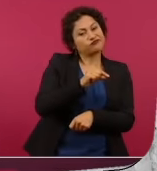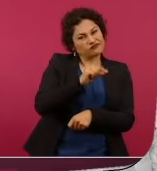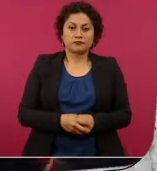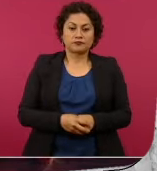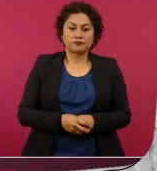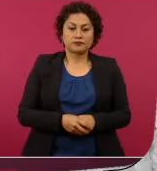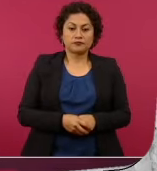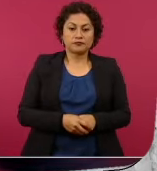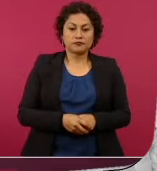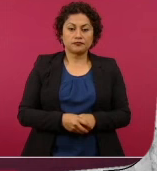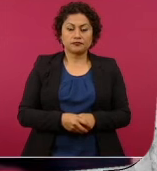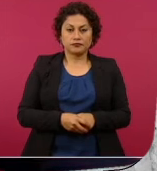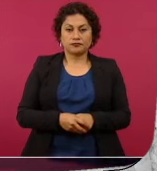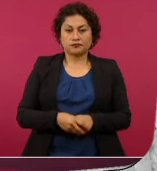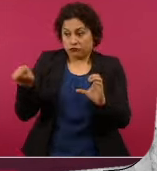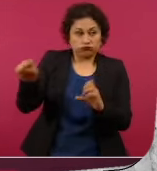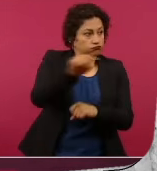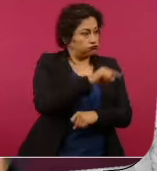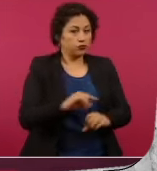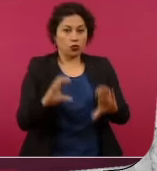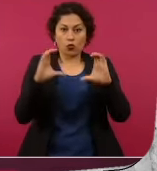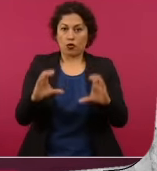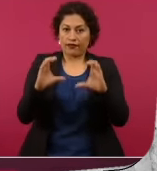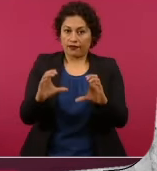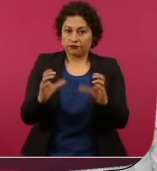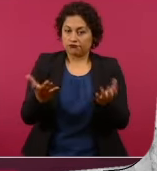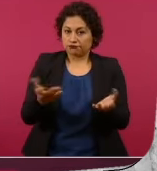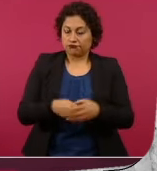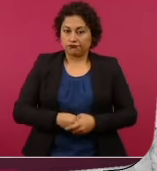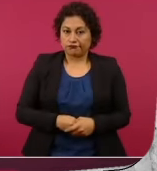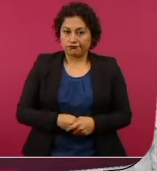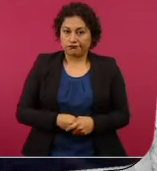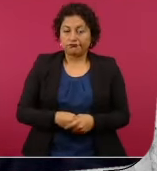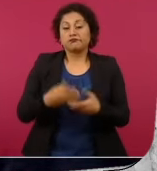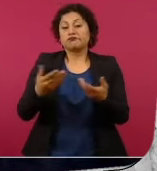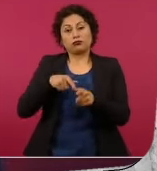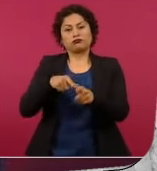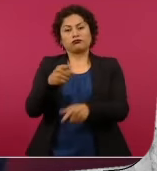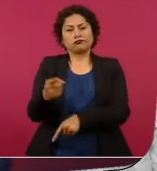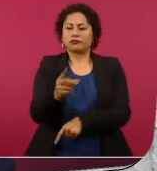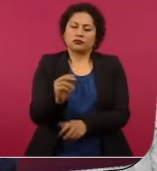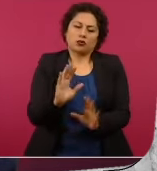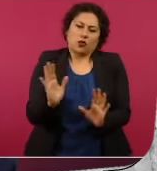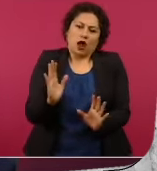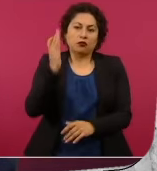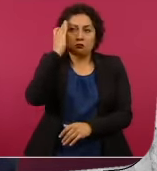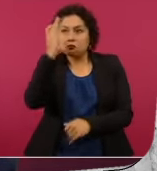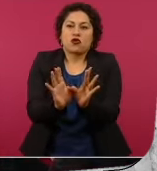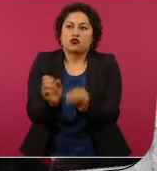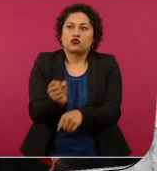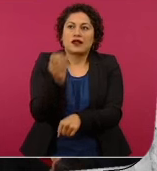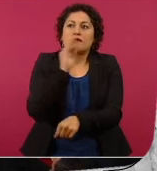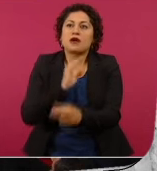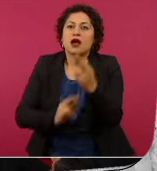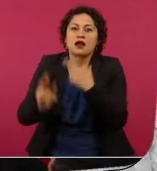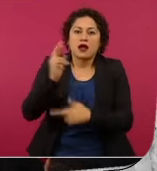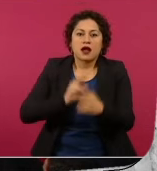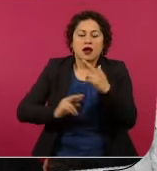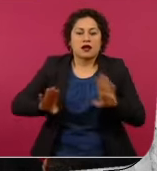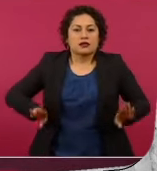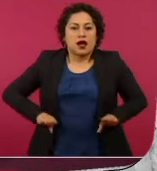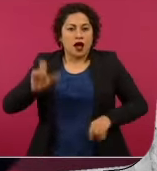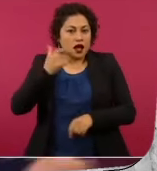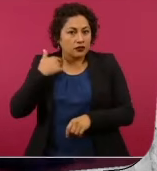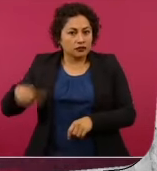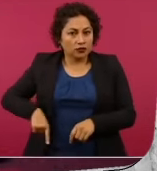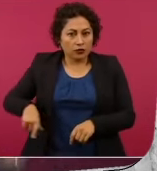protegidas para prevenir. Ya no nos va a tocar a nosotros, pero ¿y qué tal la mala suerte? Y que regresen, porque